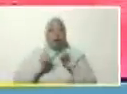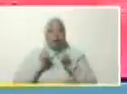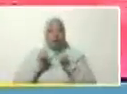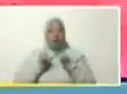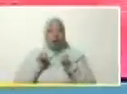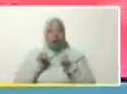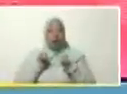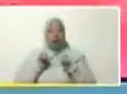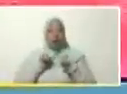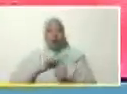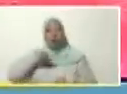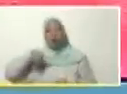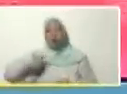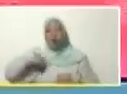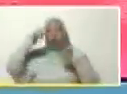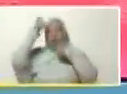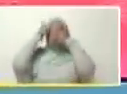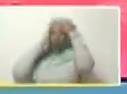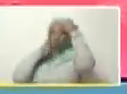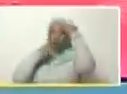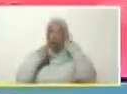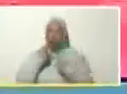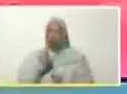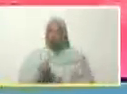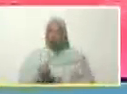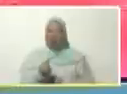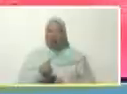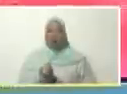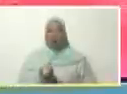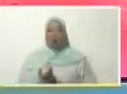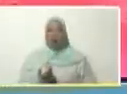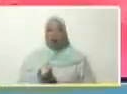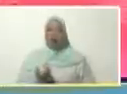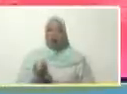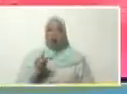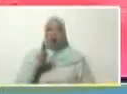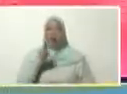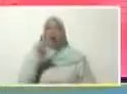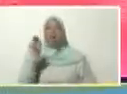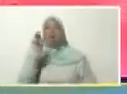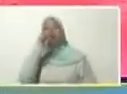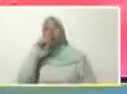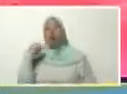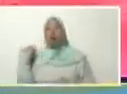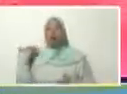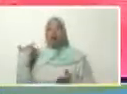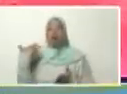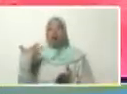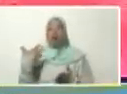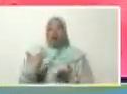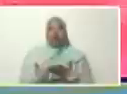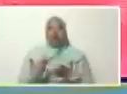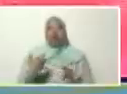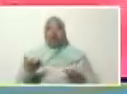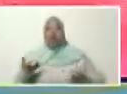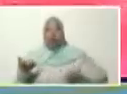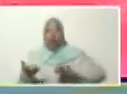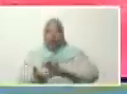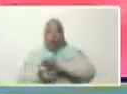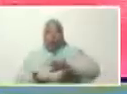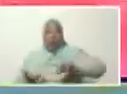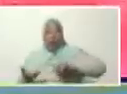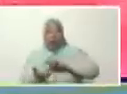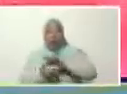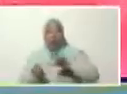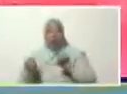Y como decía nuestro amado comandante Hugo Chávez, hace 20 años, la batalla que estábamos dando por